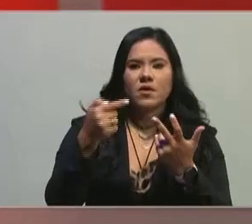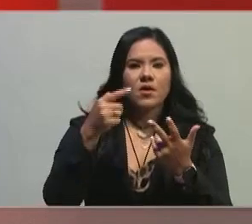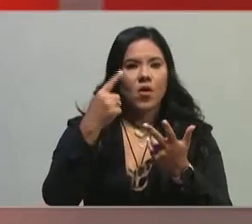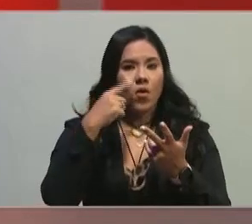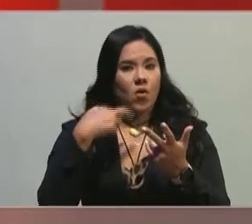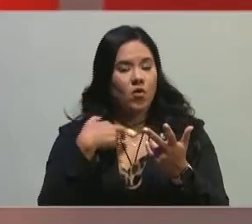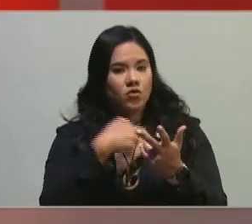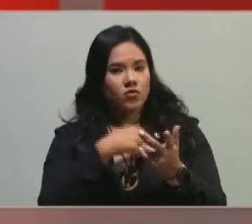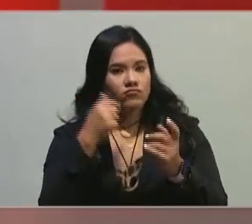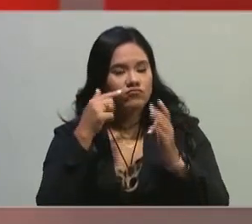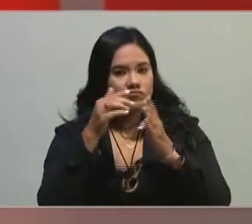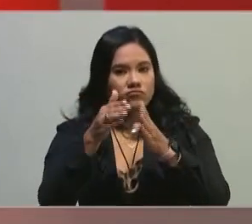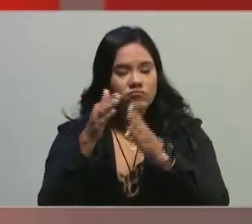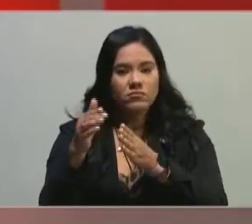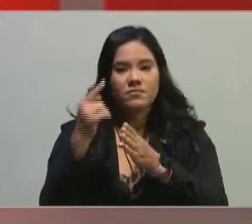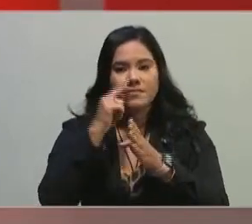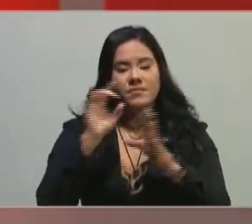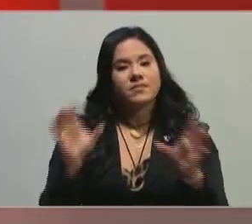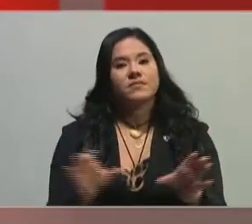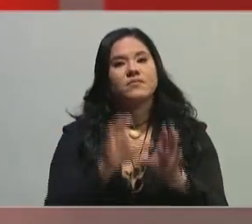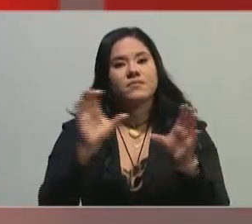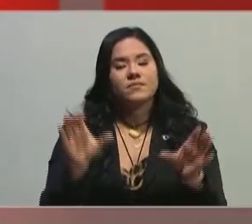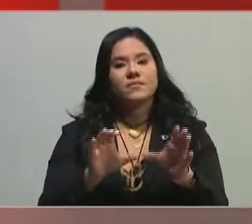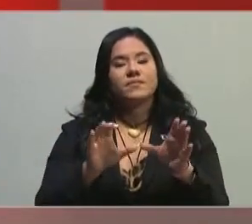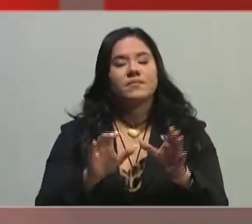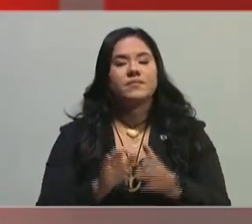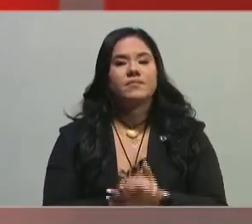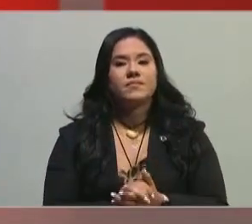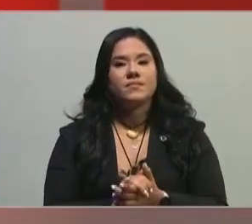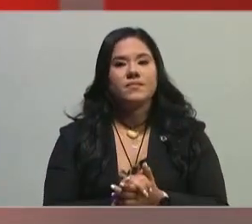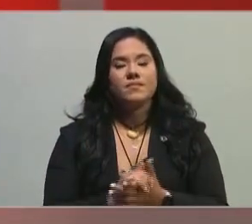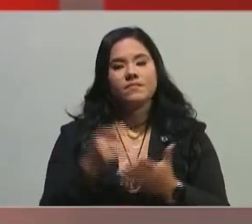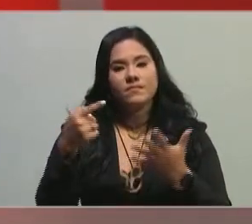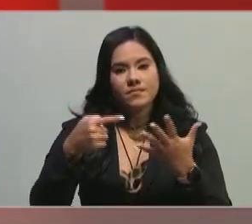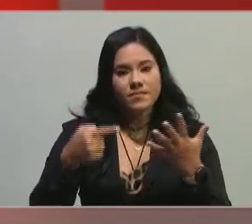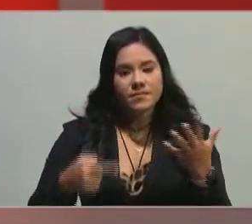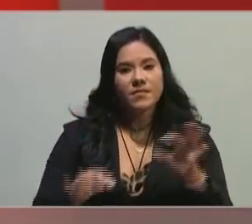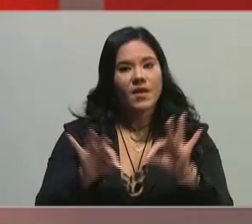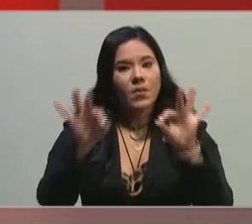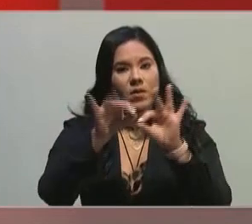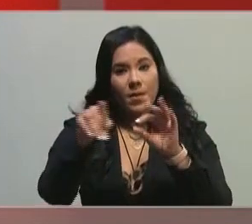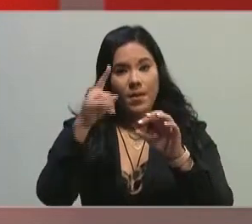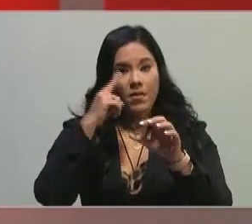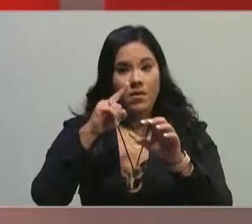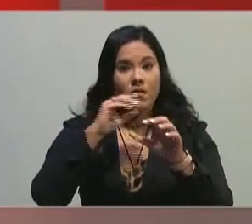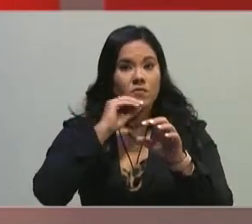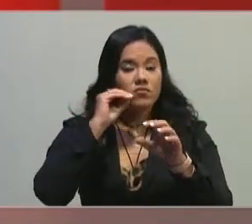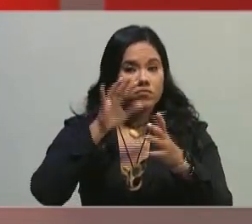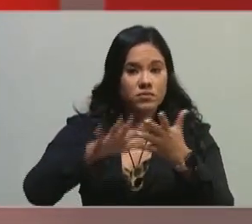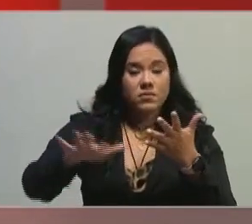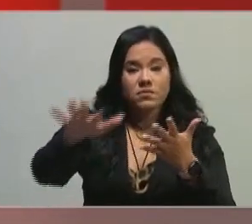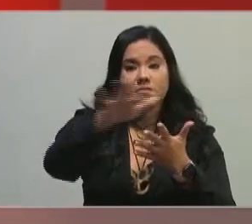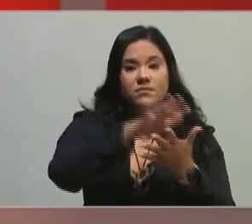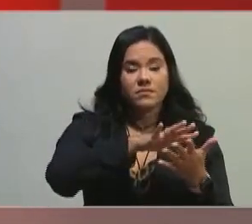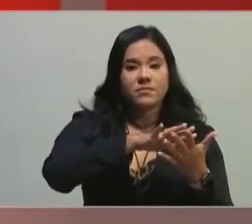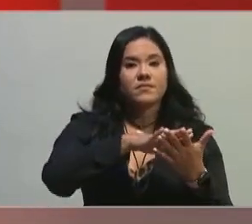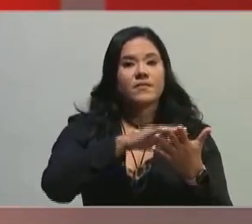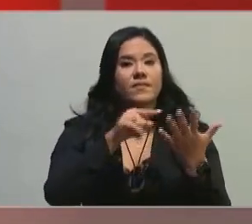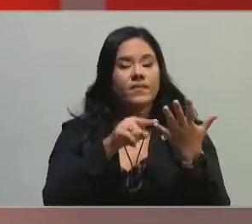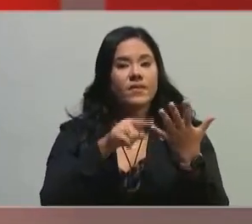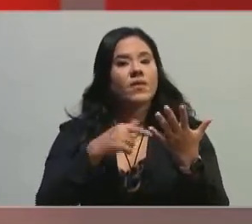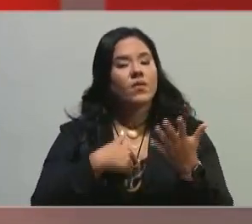nosotros directamente hacerla como la hacemos porque si nos lo proponemos lo logramos sino también